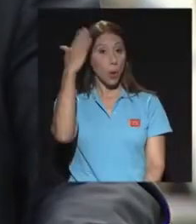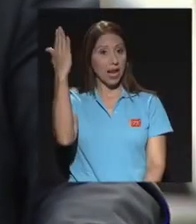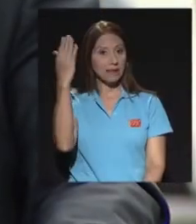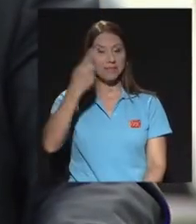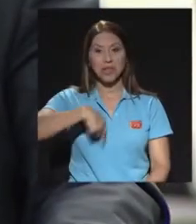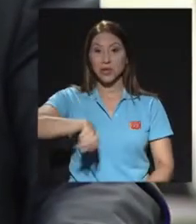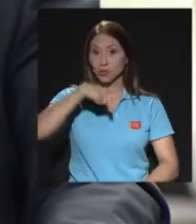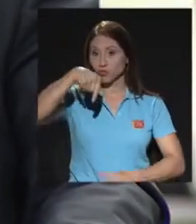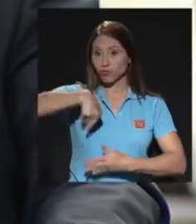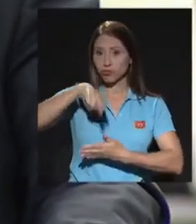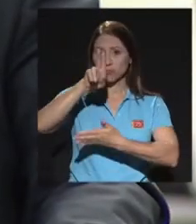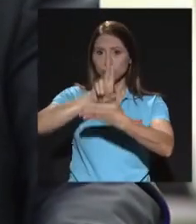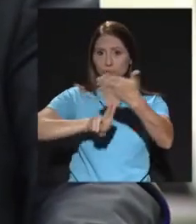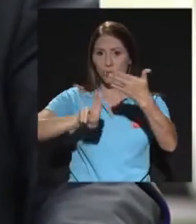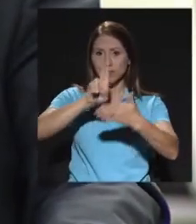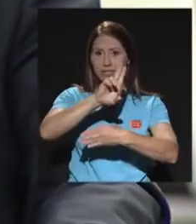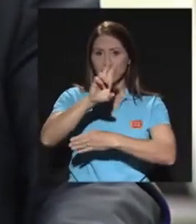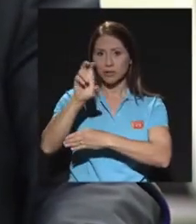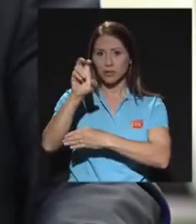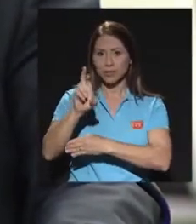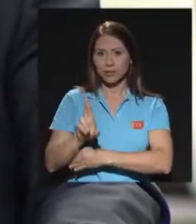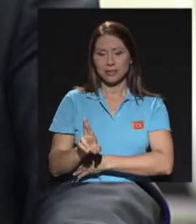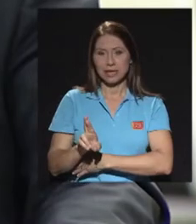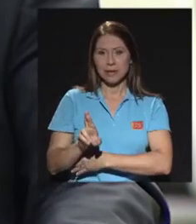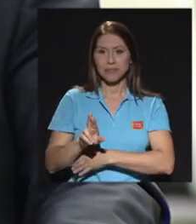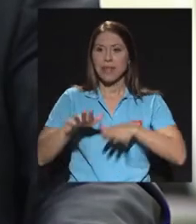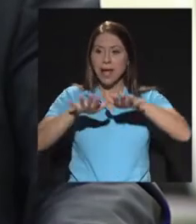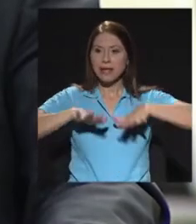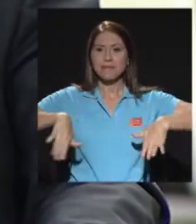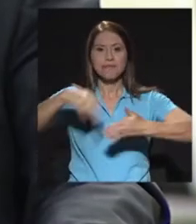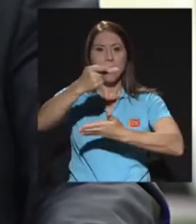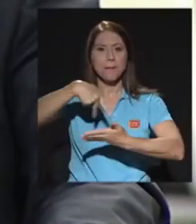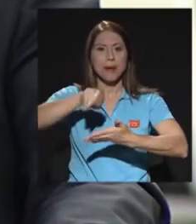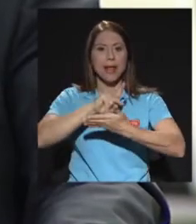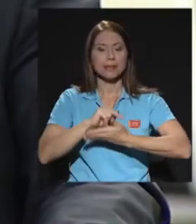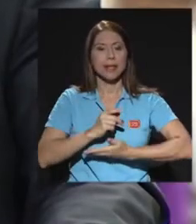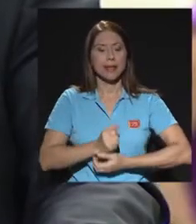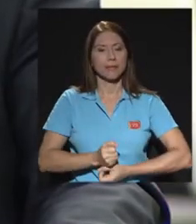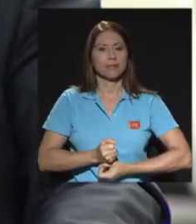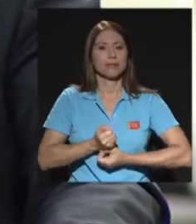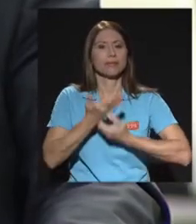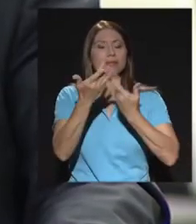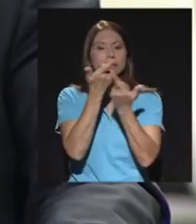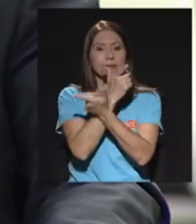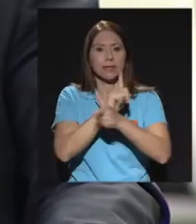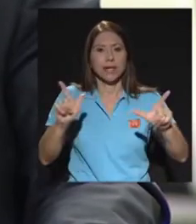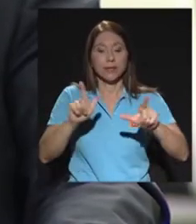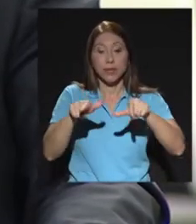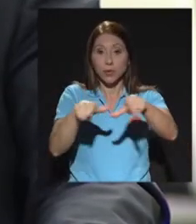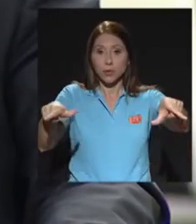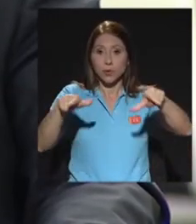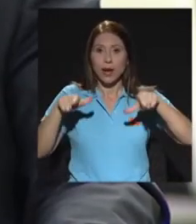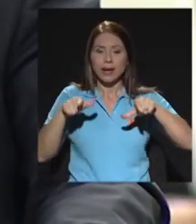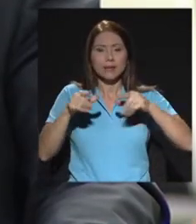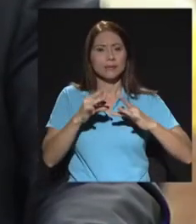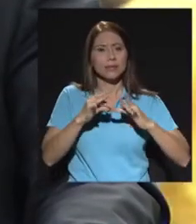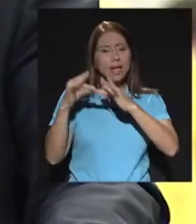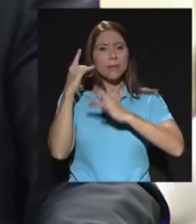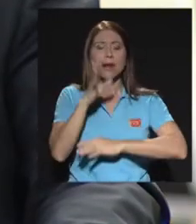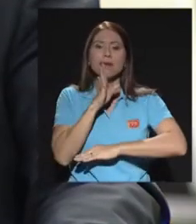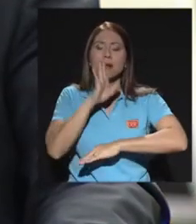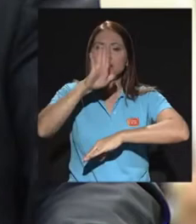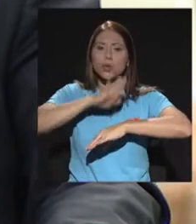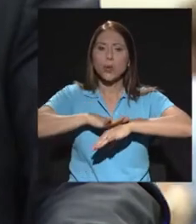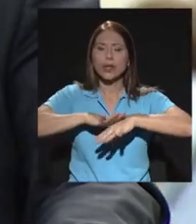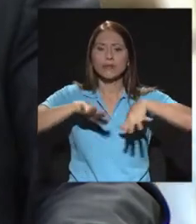Estamos en la Universidad de Costa Rica, en la Plaza de la Libertad de Expresión, un lugar especial para reflexionar en torno a los